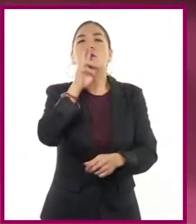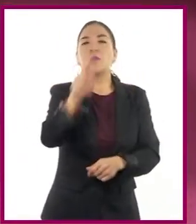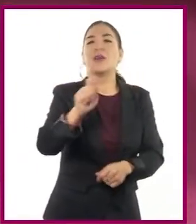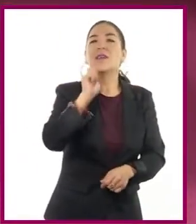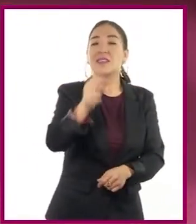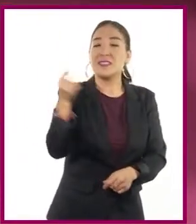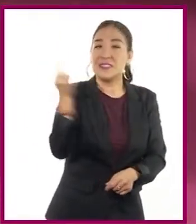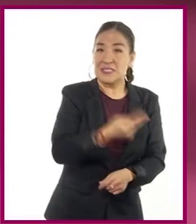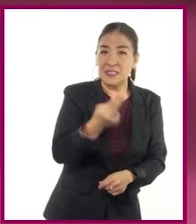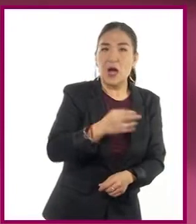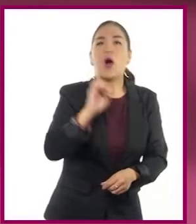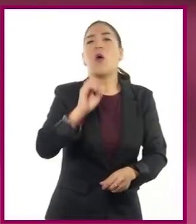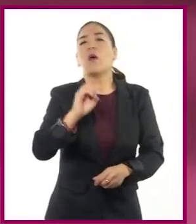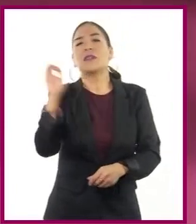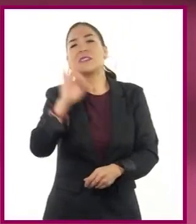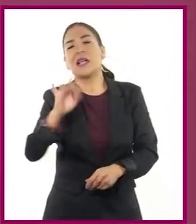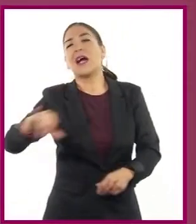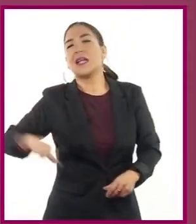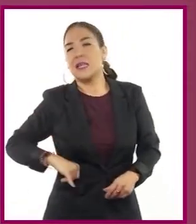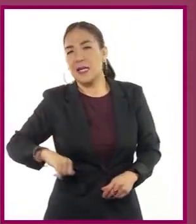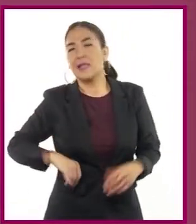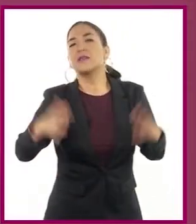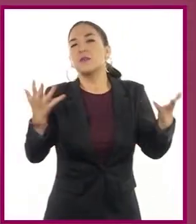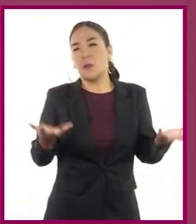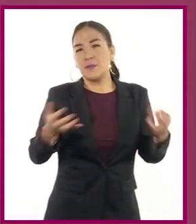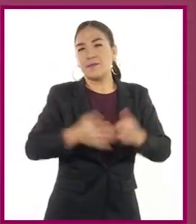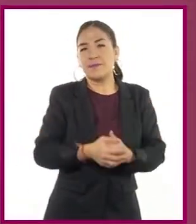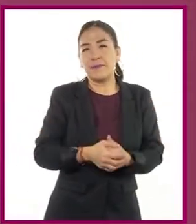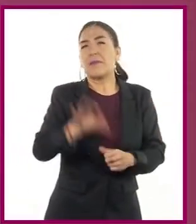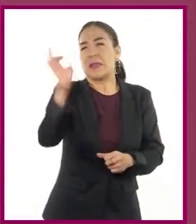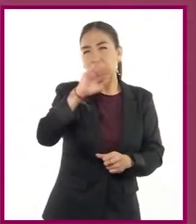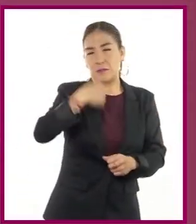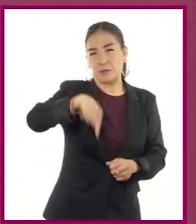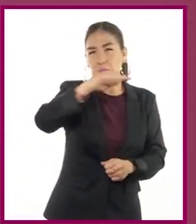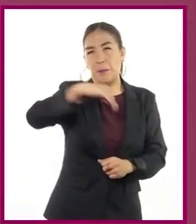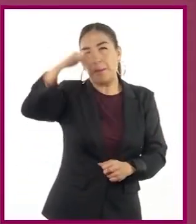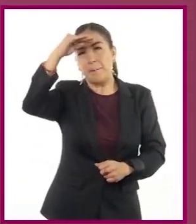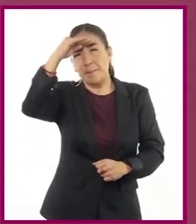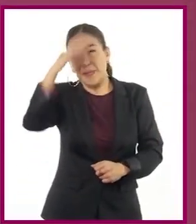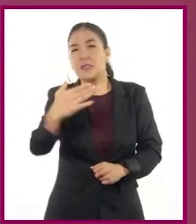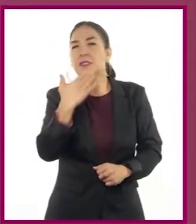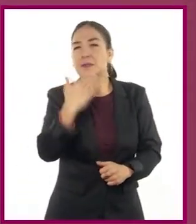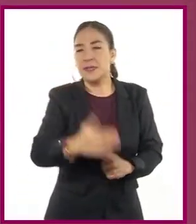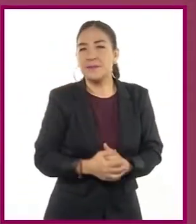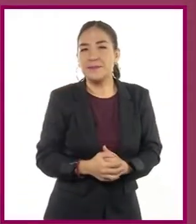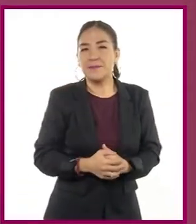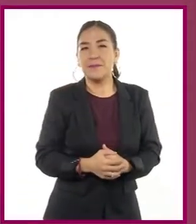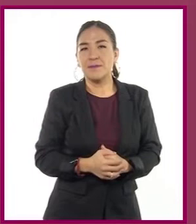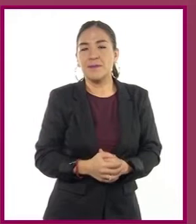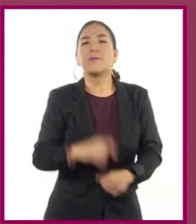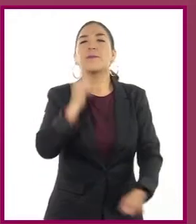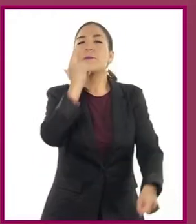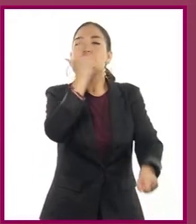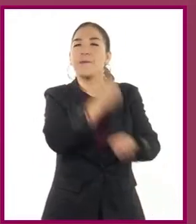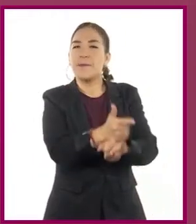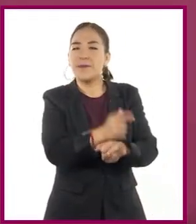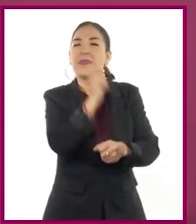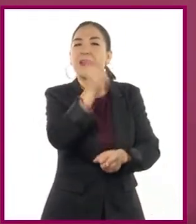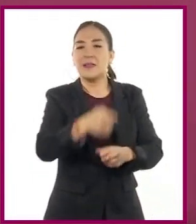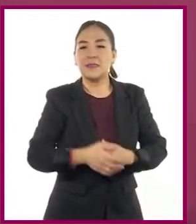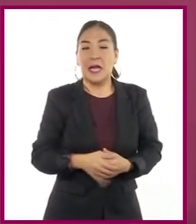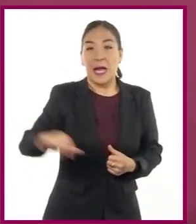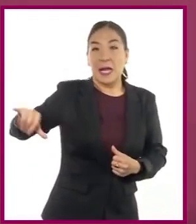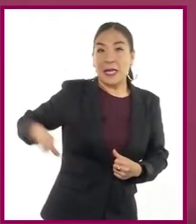una necesidad o un interés? Si lo pensamos con detenimiento, nos daremos cuenta que